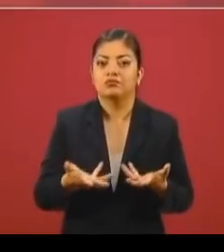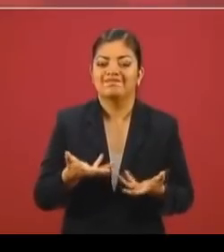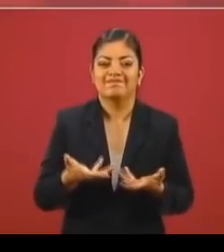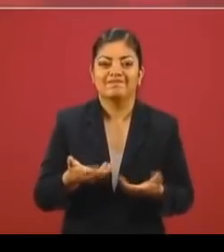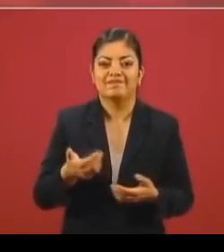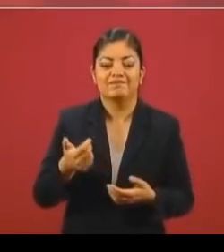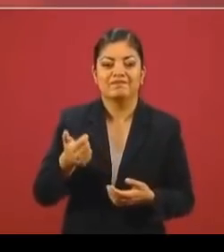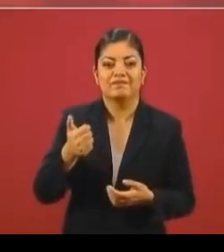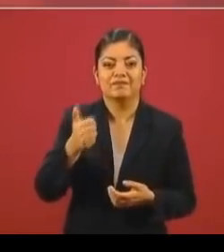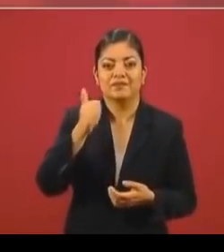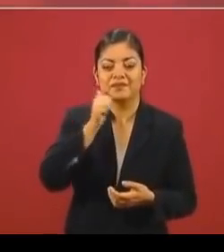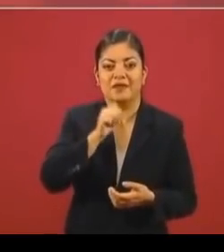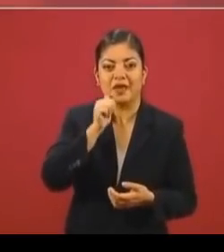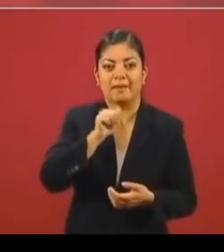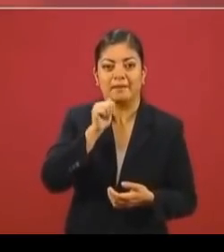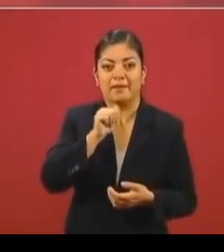el que teníamos que